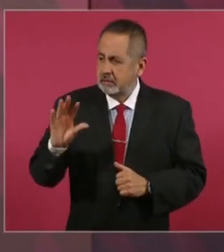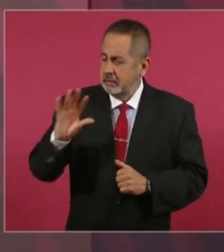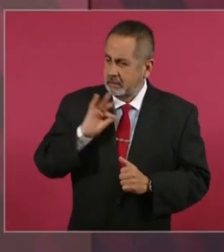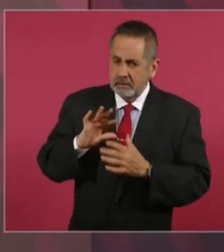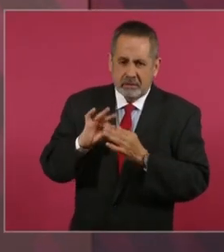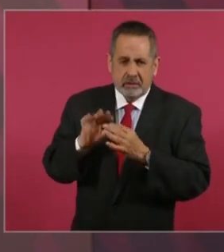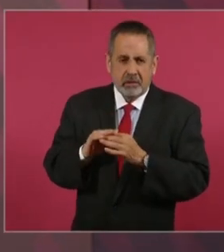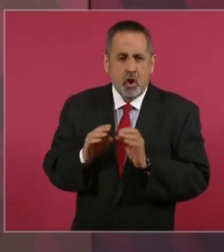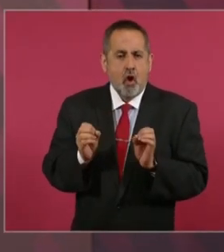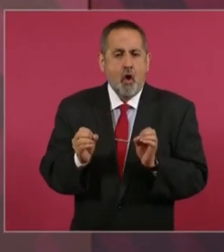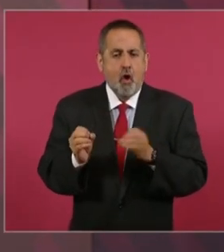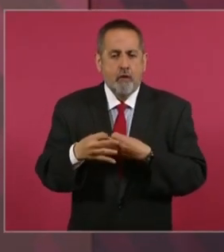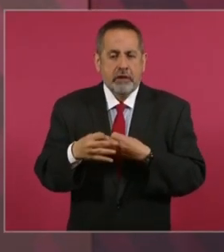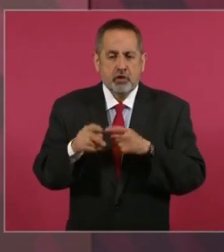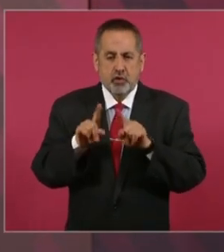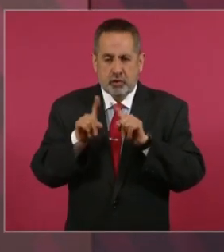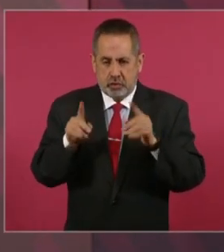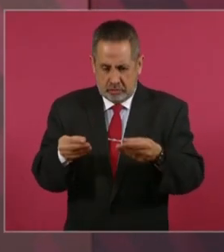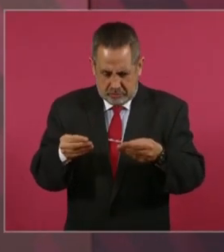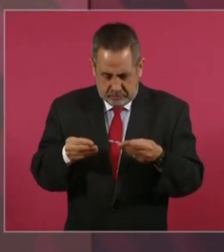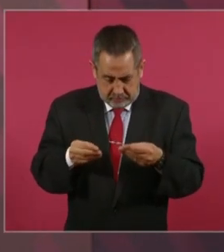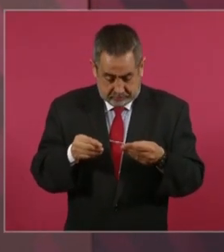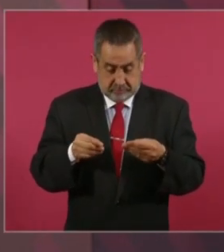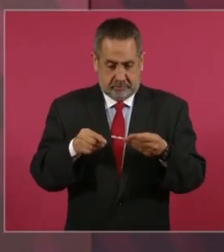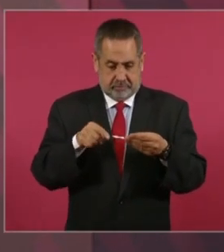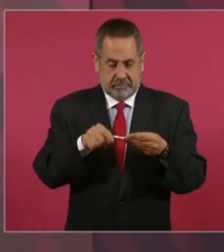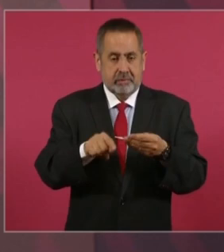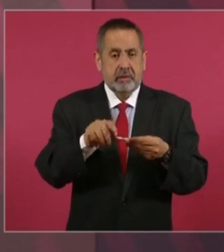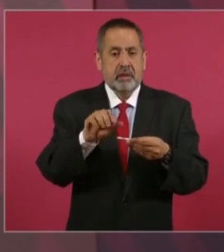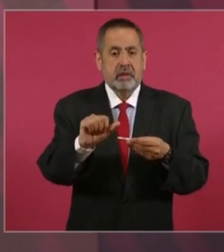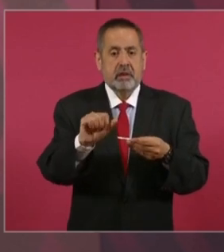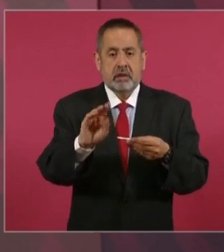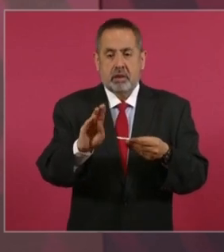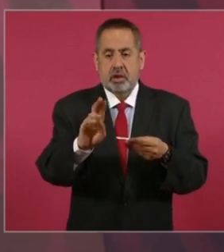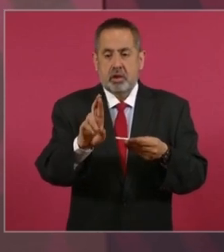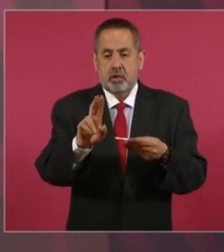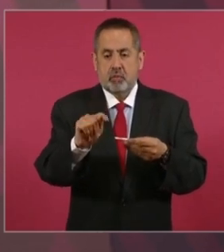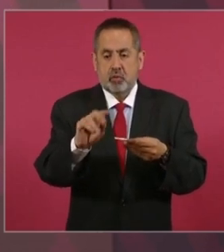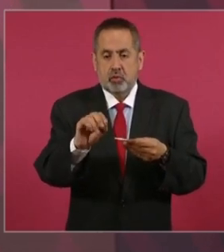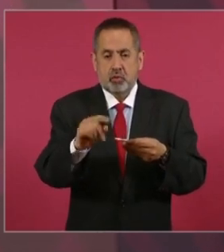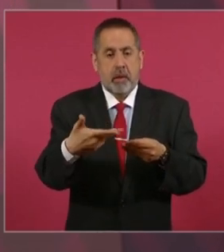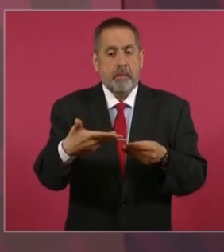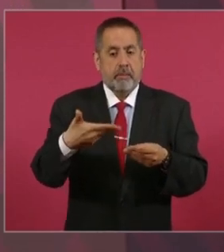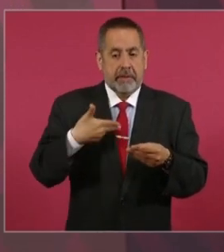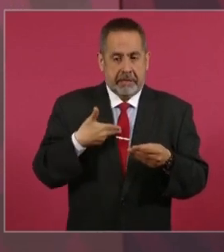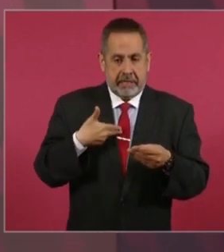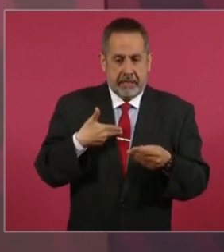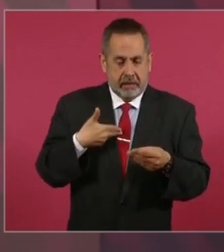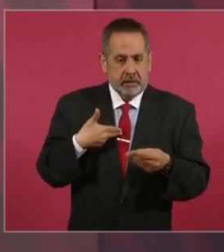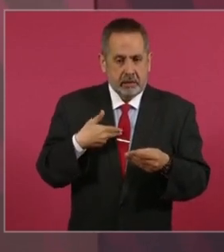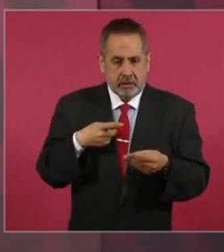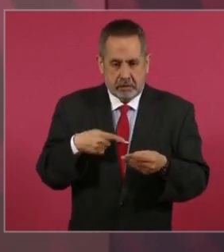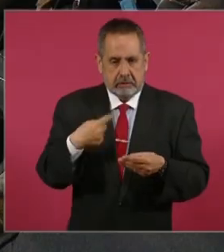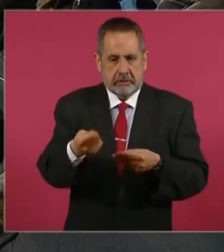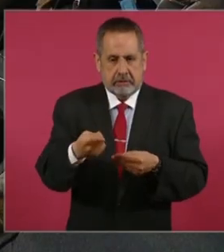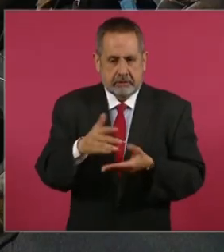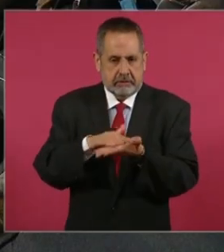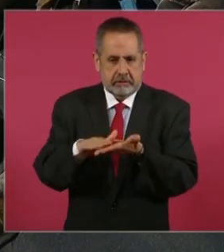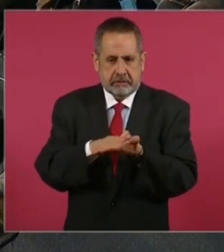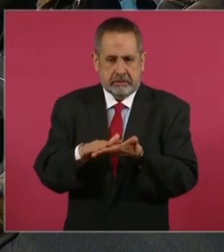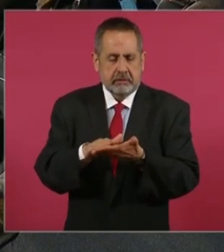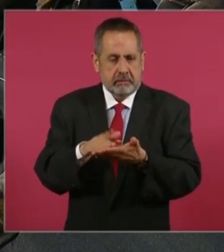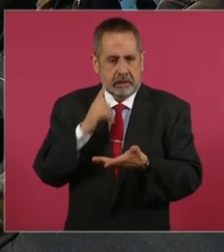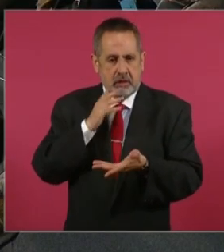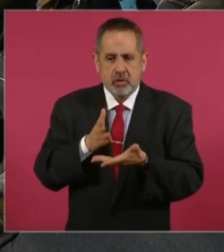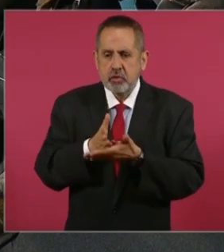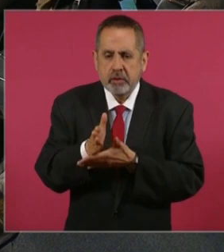un oficio de aburto pidiéndome la